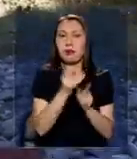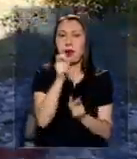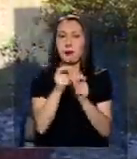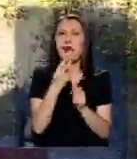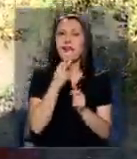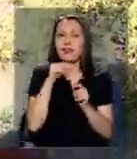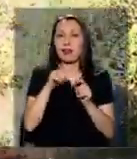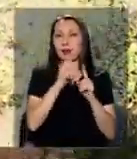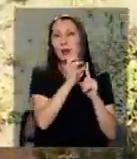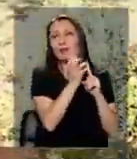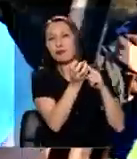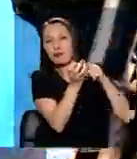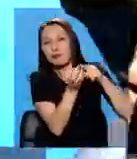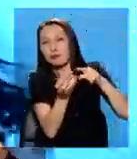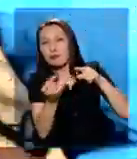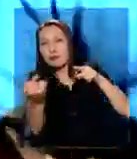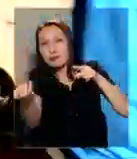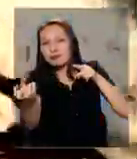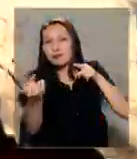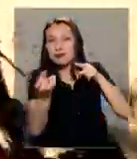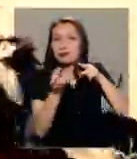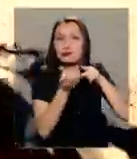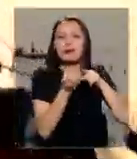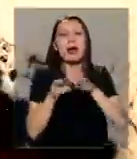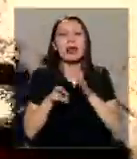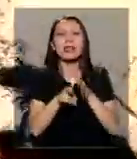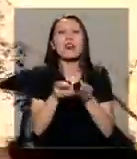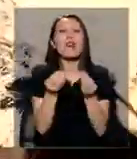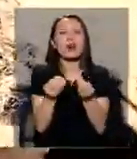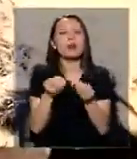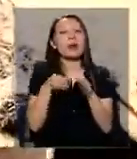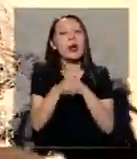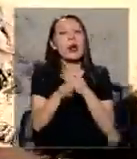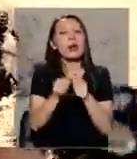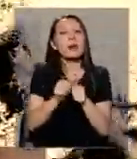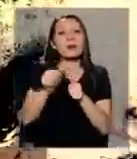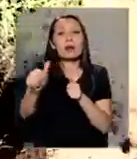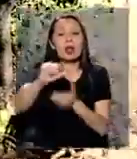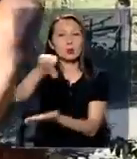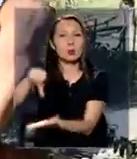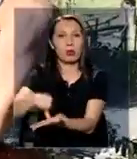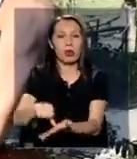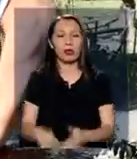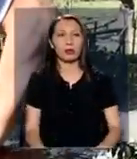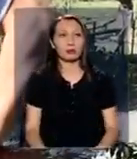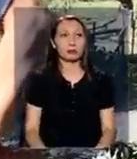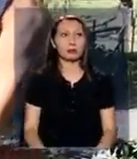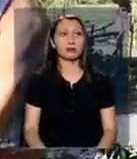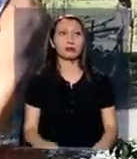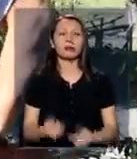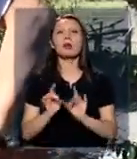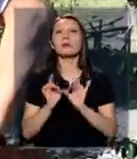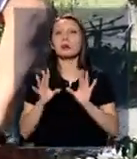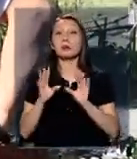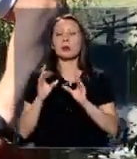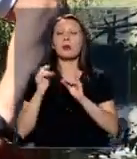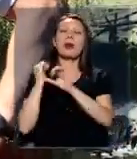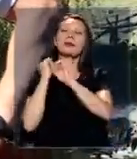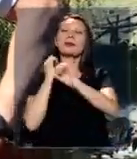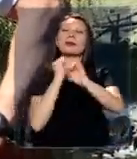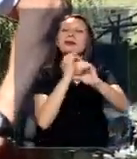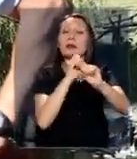habitantes de este sector de Río Bueno para cruzar y acceder a zonas más urbanizadas. ¿Y el carrito que se caiga al agua te da susto,